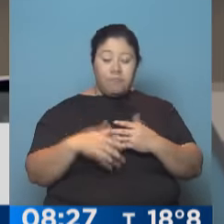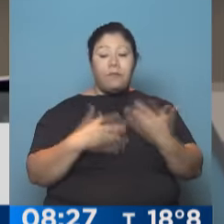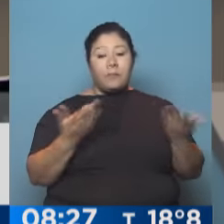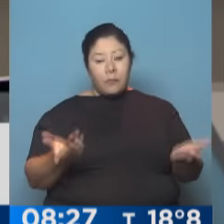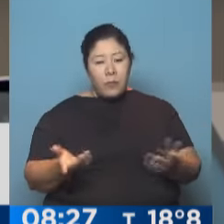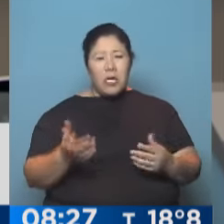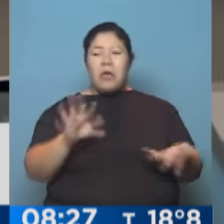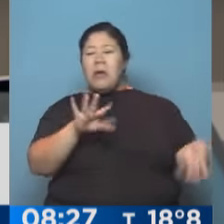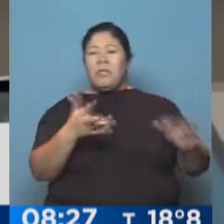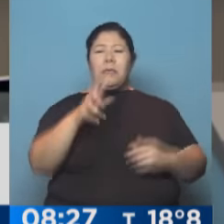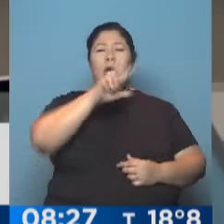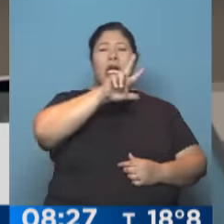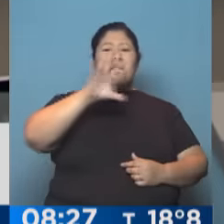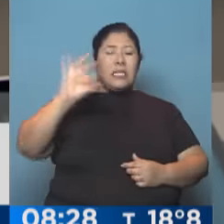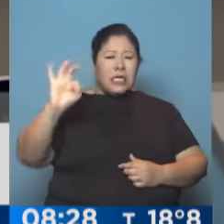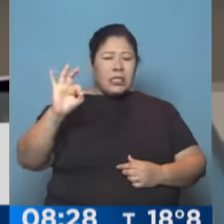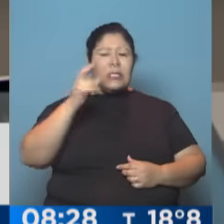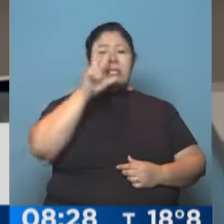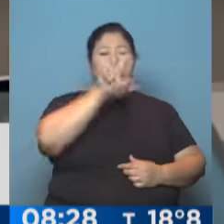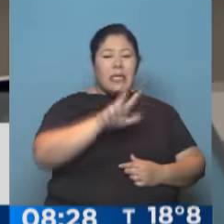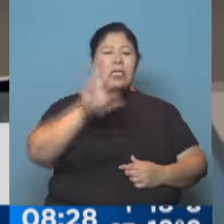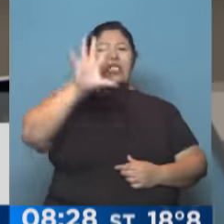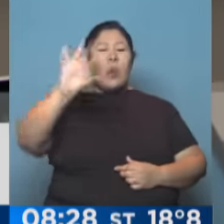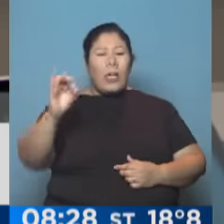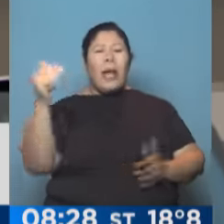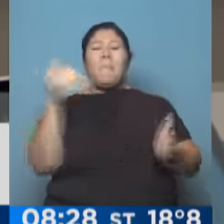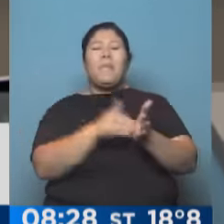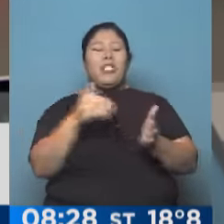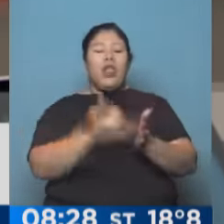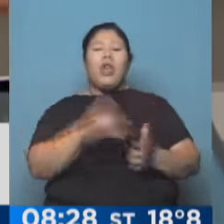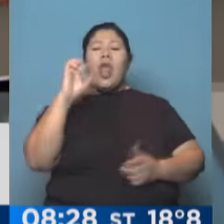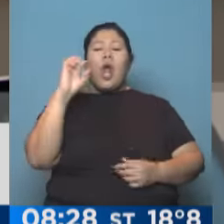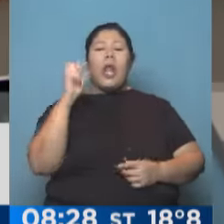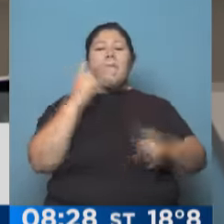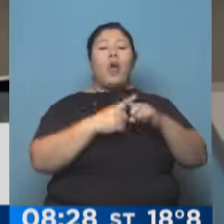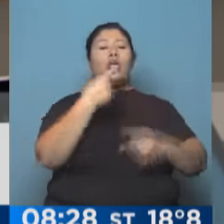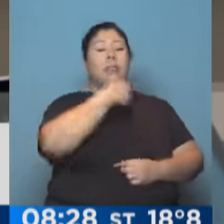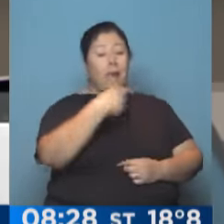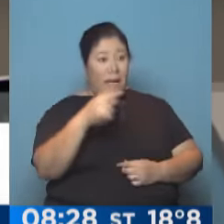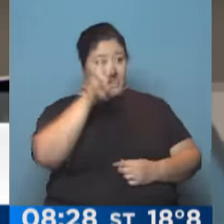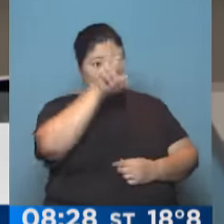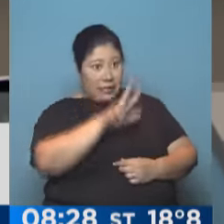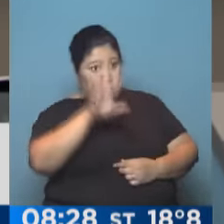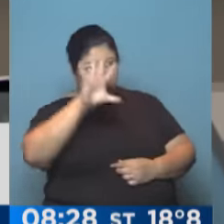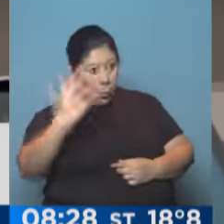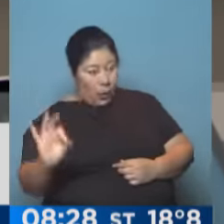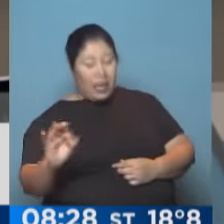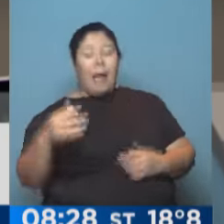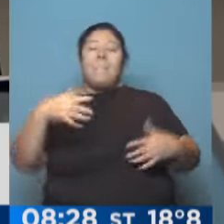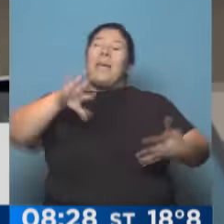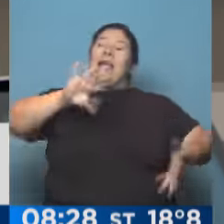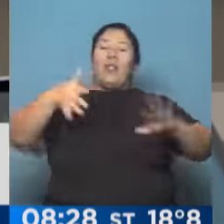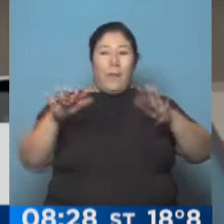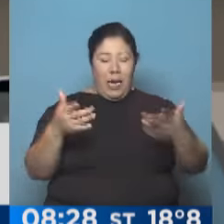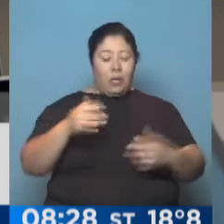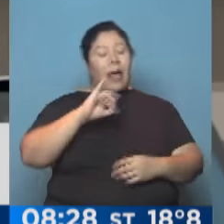300 y 350 millones de dólares la cifra semanal para esta altura 350 suponete más o menos